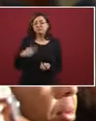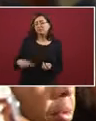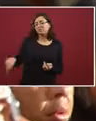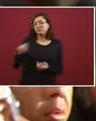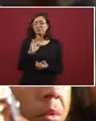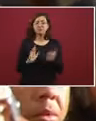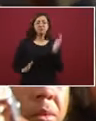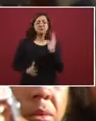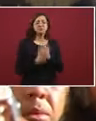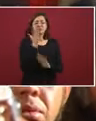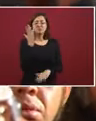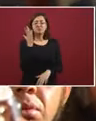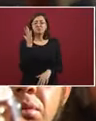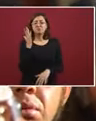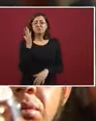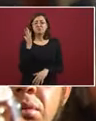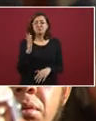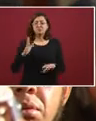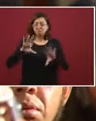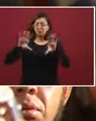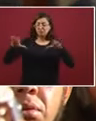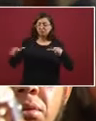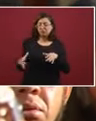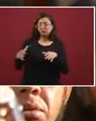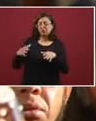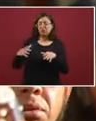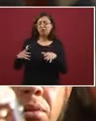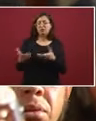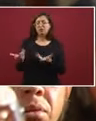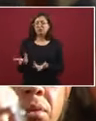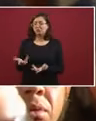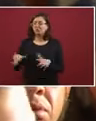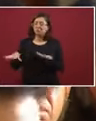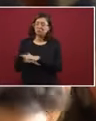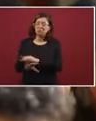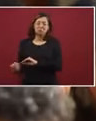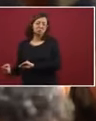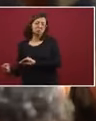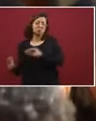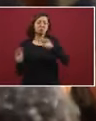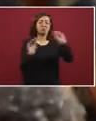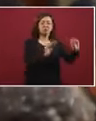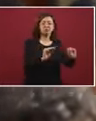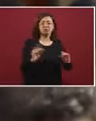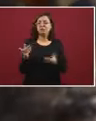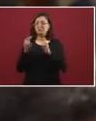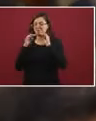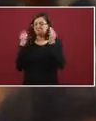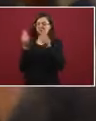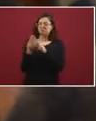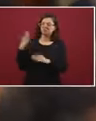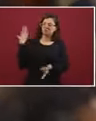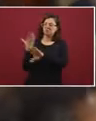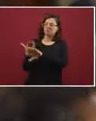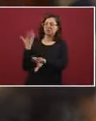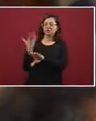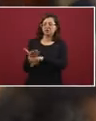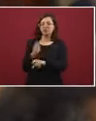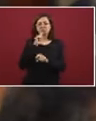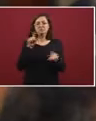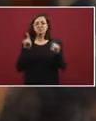que se están yendo? Se trata de una comunidad más desplazada en México por el crimen organizado y aparte pues es una